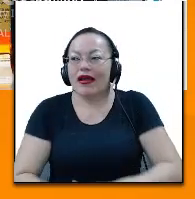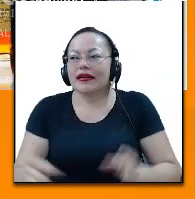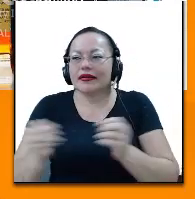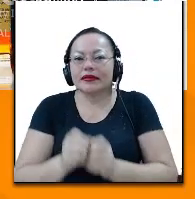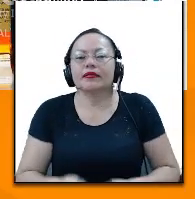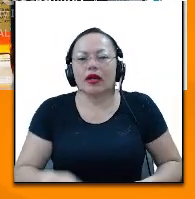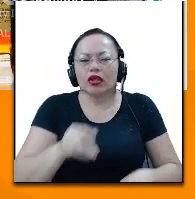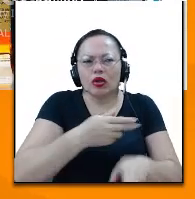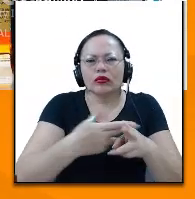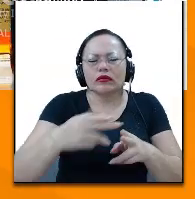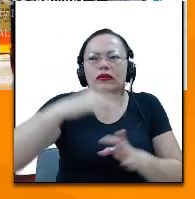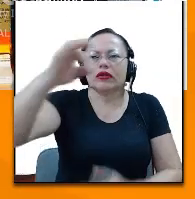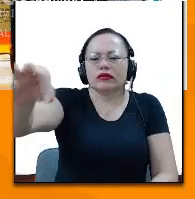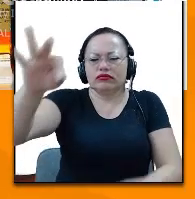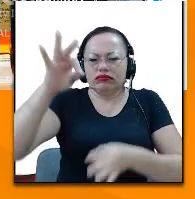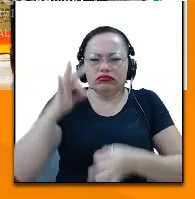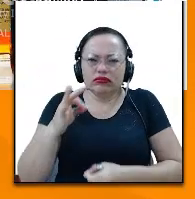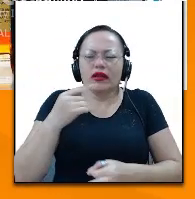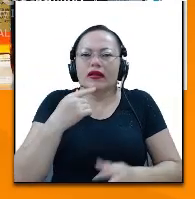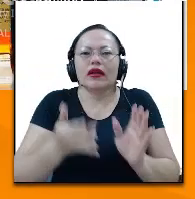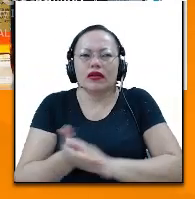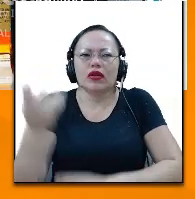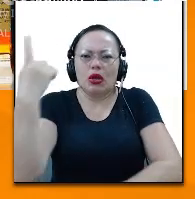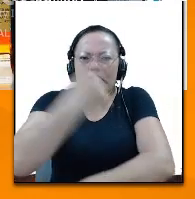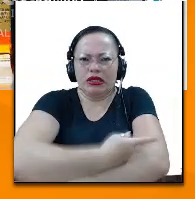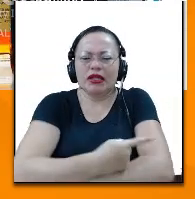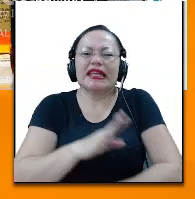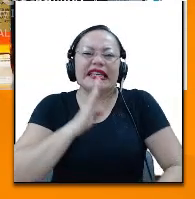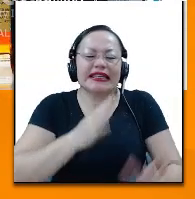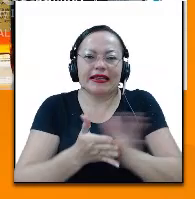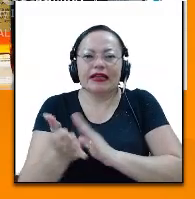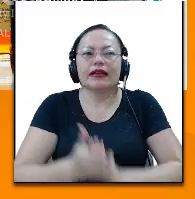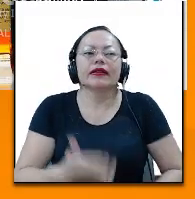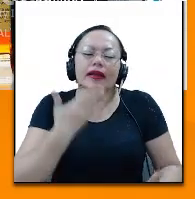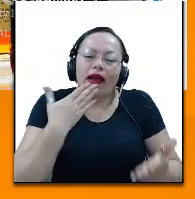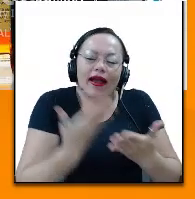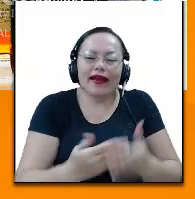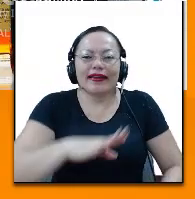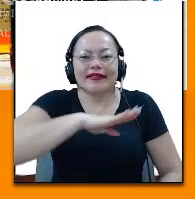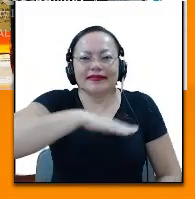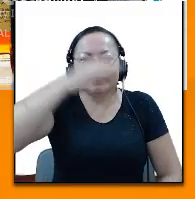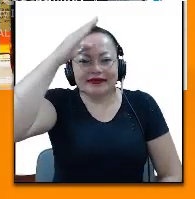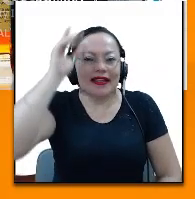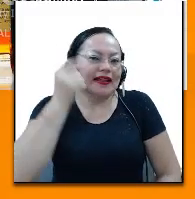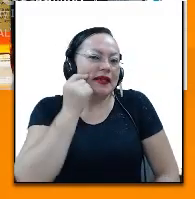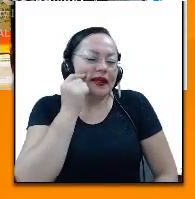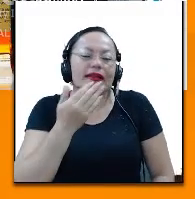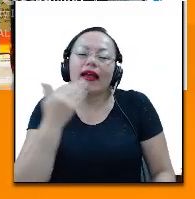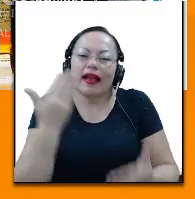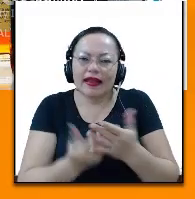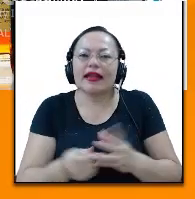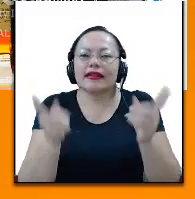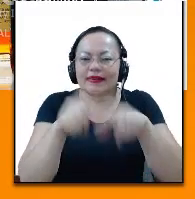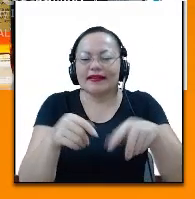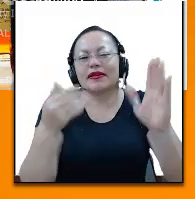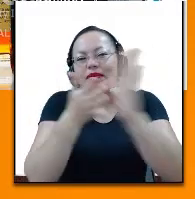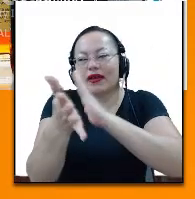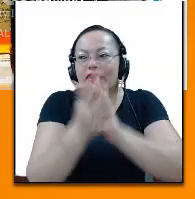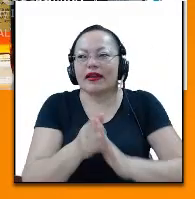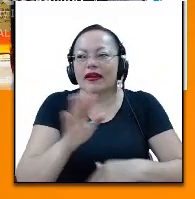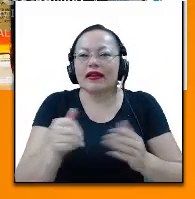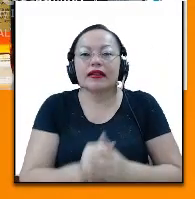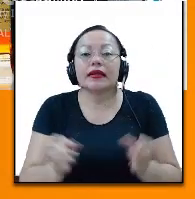nos estará emanando en el transcurso del día el señor alcalde César Alzate, y seguramente esto lo va a estar contando en